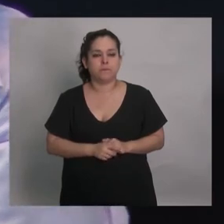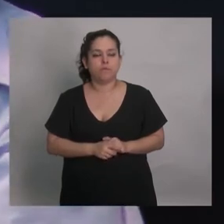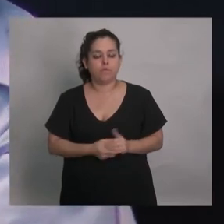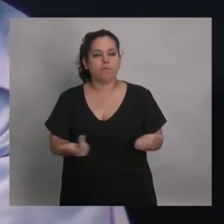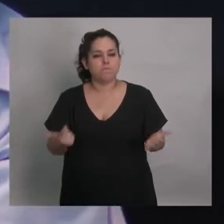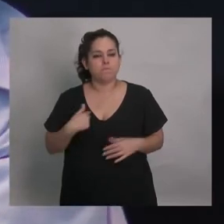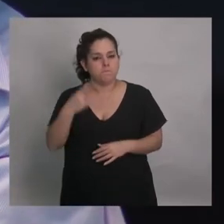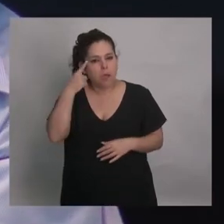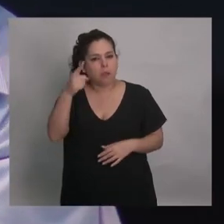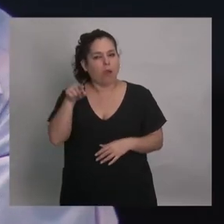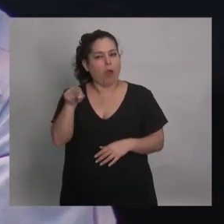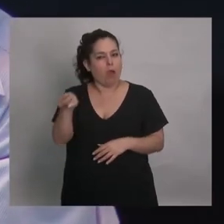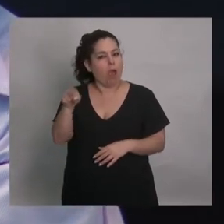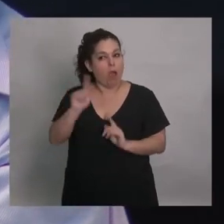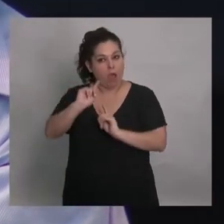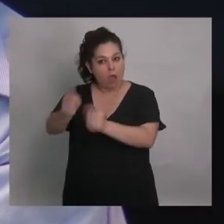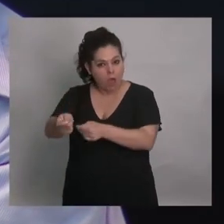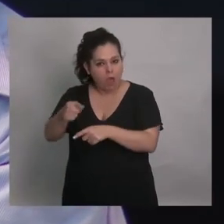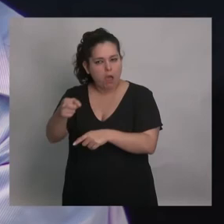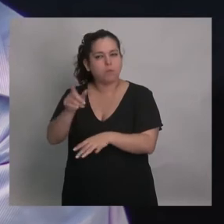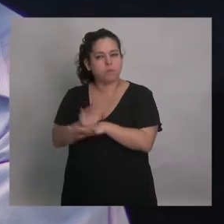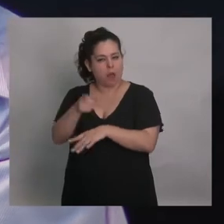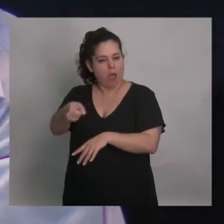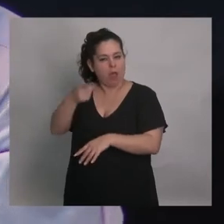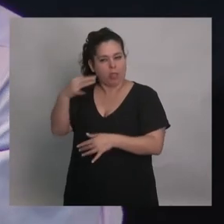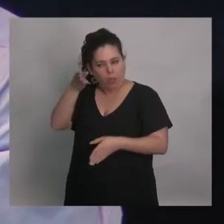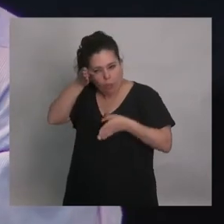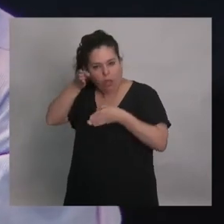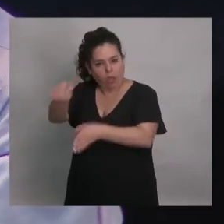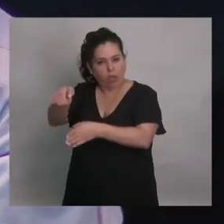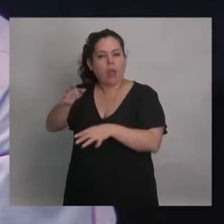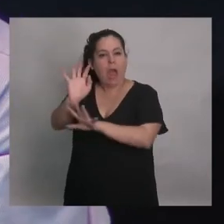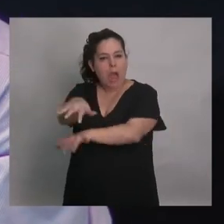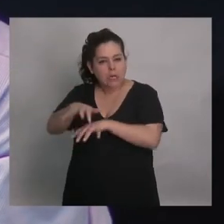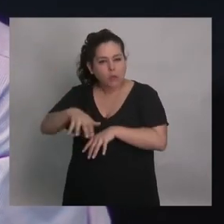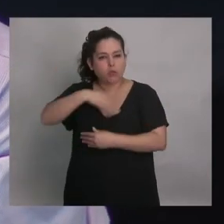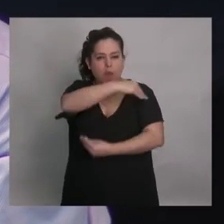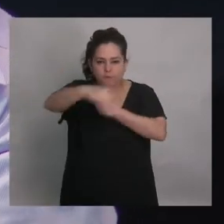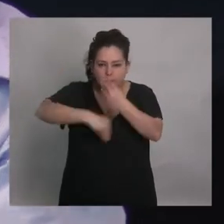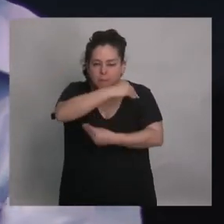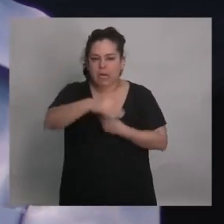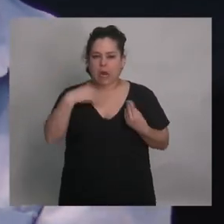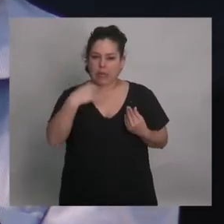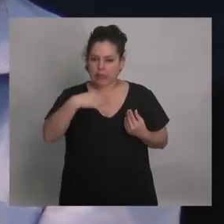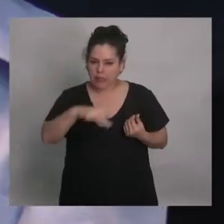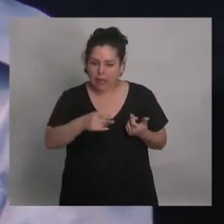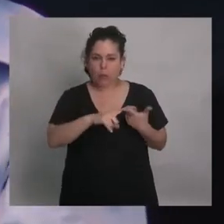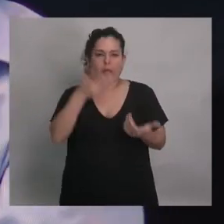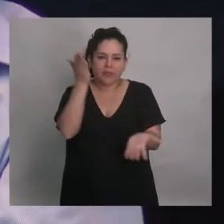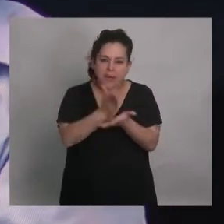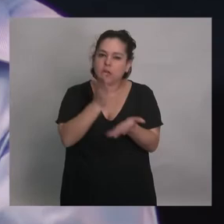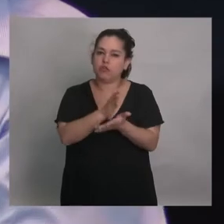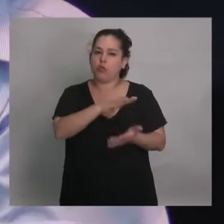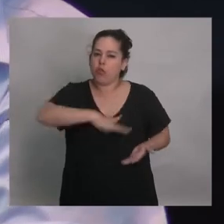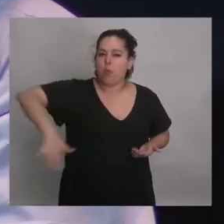y creo que ahí es donde tenemos que apuntar a la agricultura familiar al derecho del pueblo